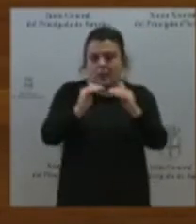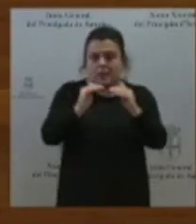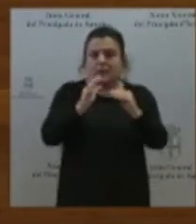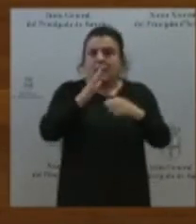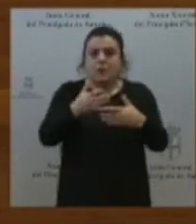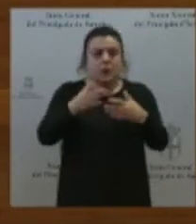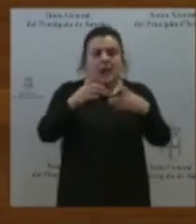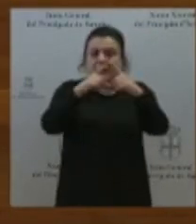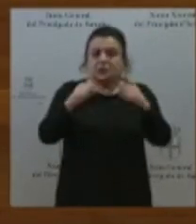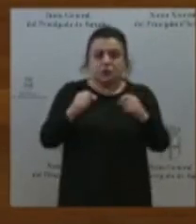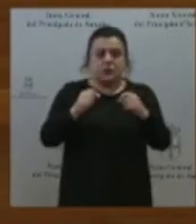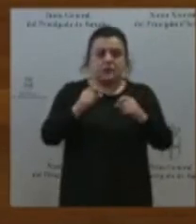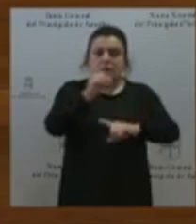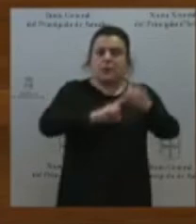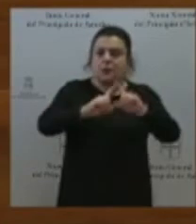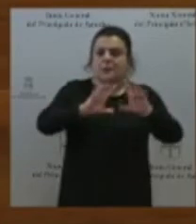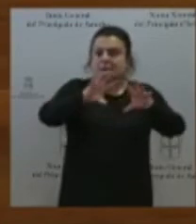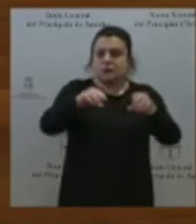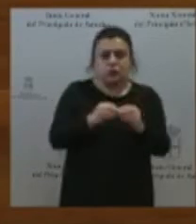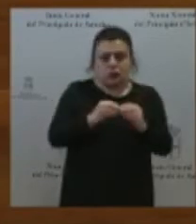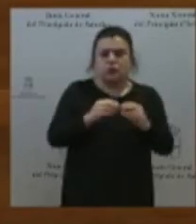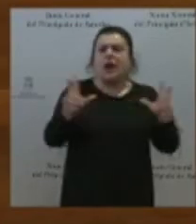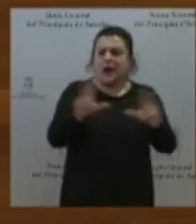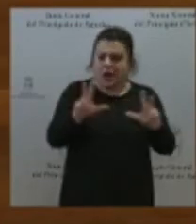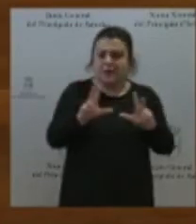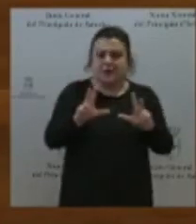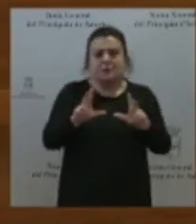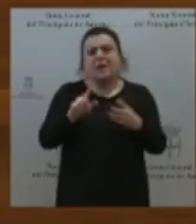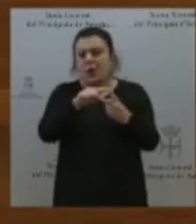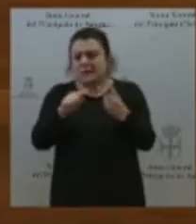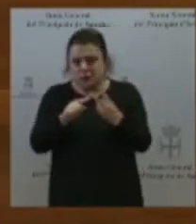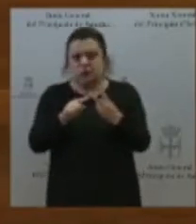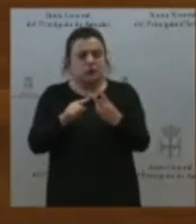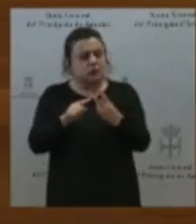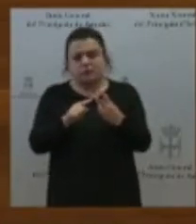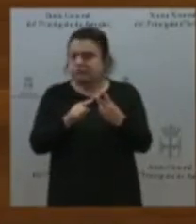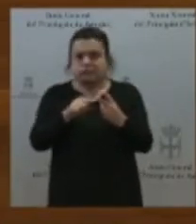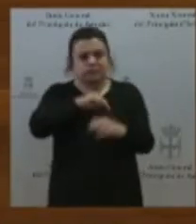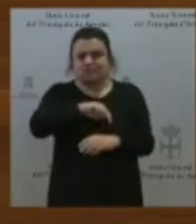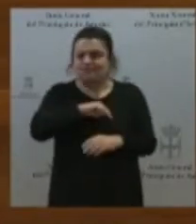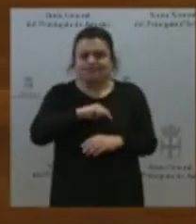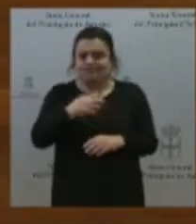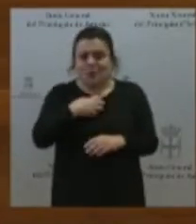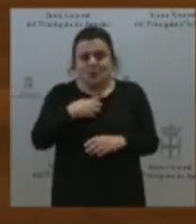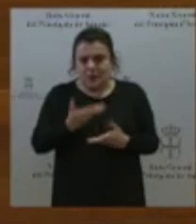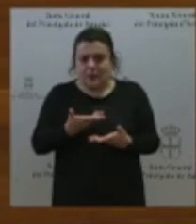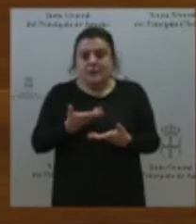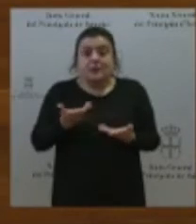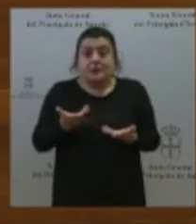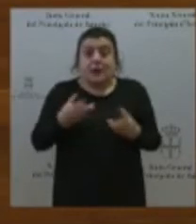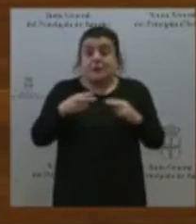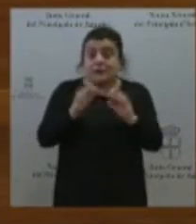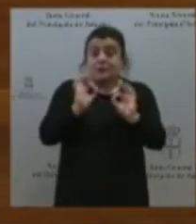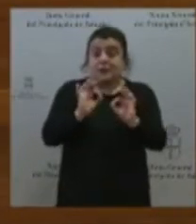parecen éticamente intolerables y deberían conmovernos. De hecho, deseo terminar esta parte de la intervención de Podemos Asturias citando a uno de